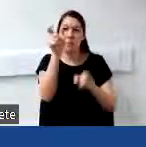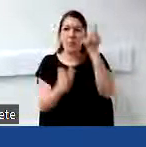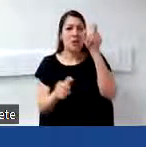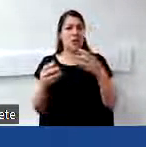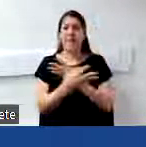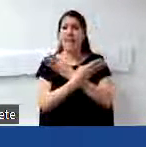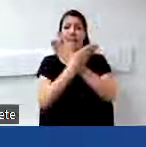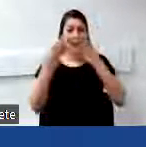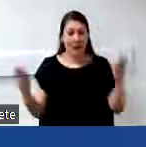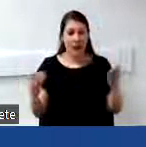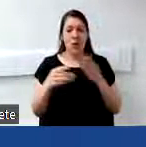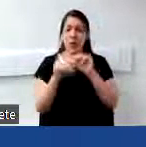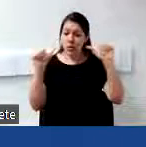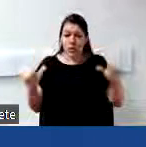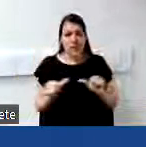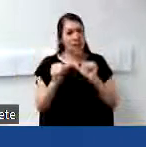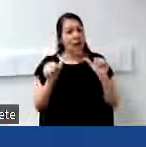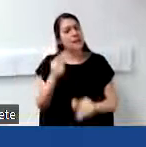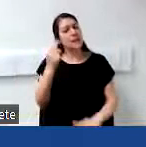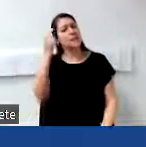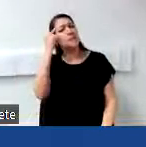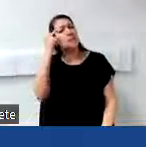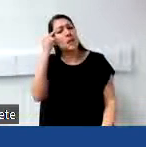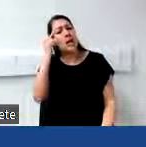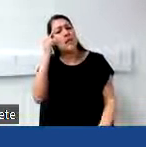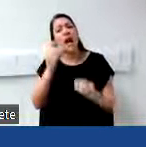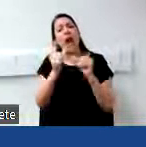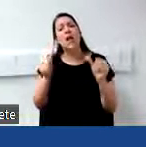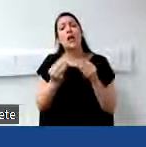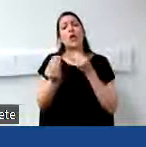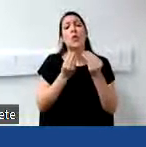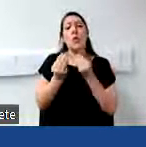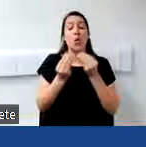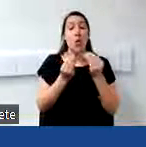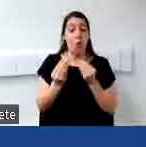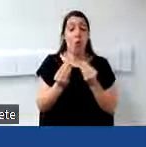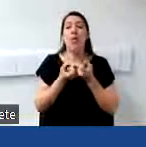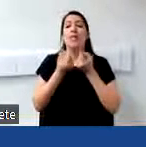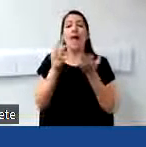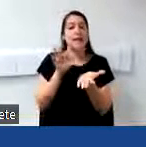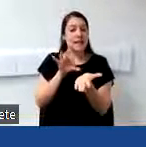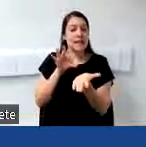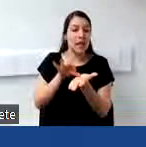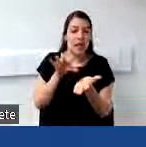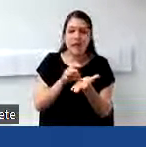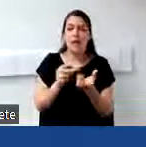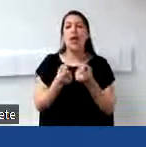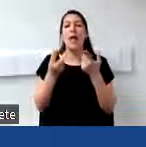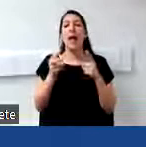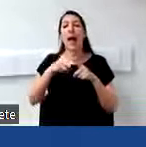cuando se diseña algo, cuando se piensa en la elaboración de algo, de brindar un servicio, de brindar una